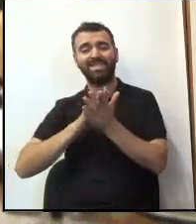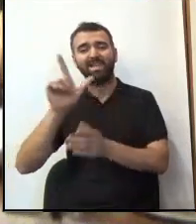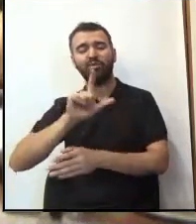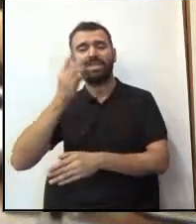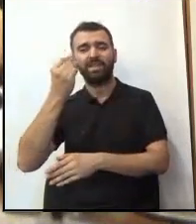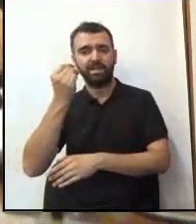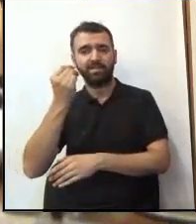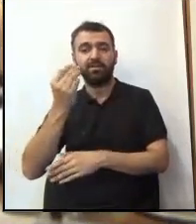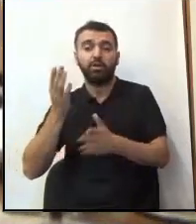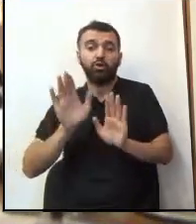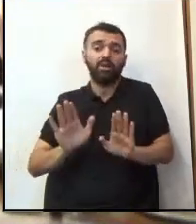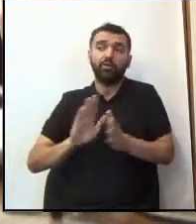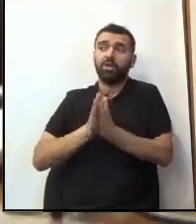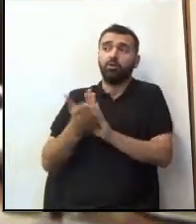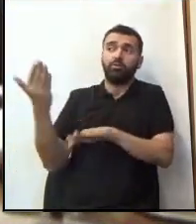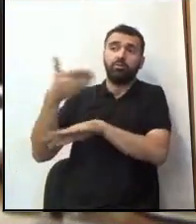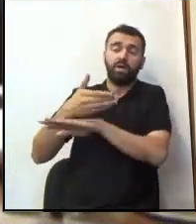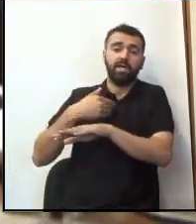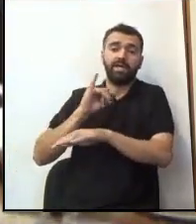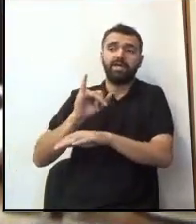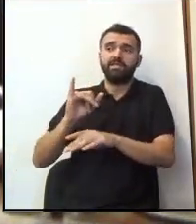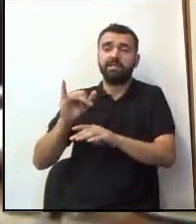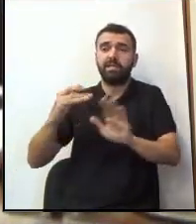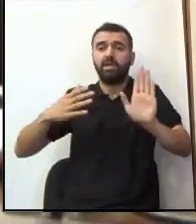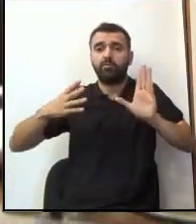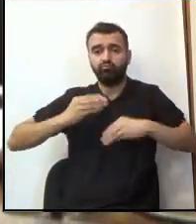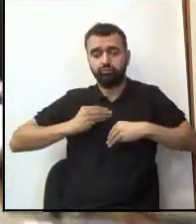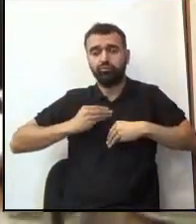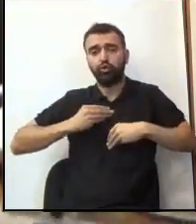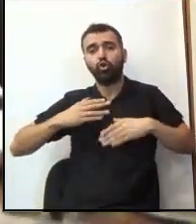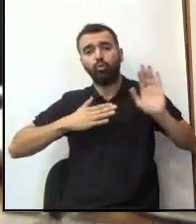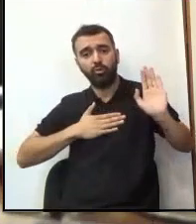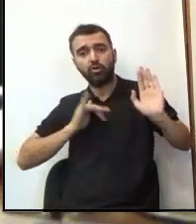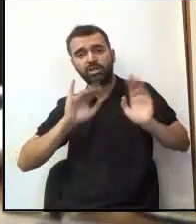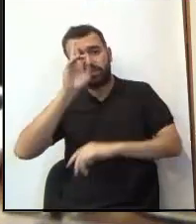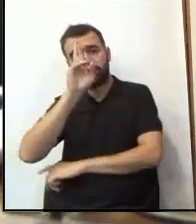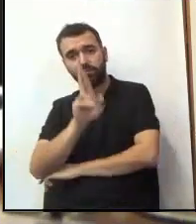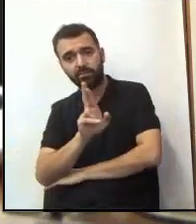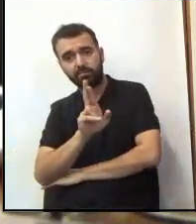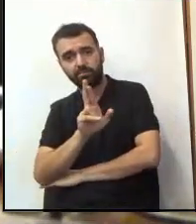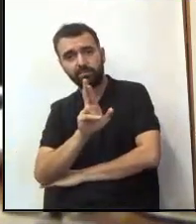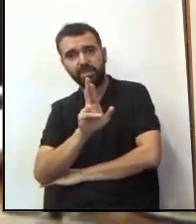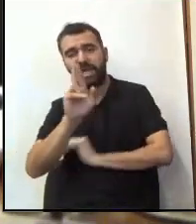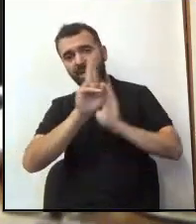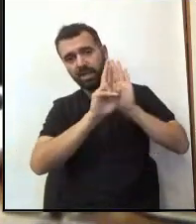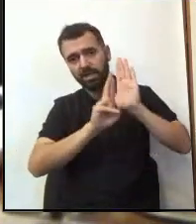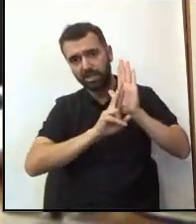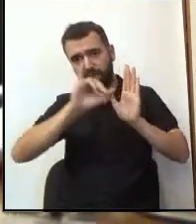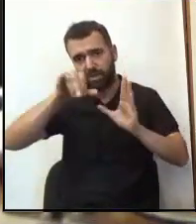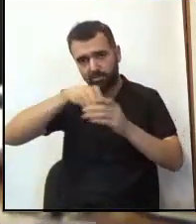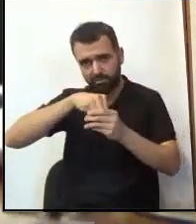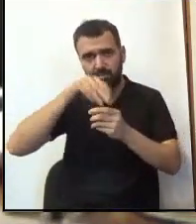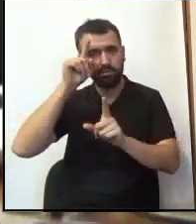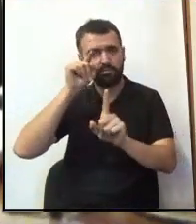estén todos y se asuman los compromisos y se respete el reglamento interno al